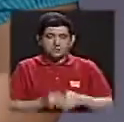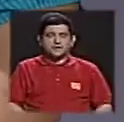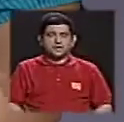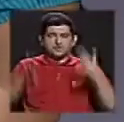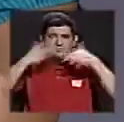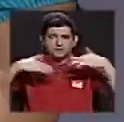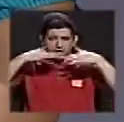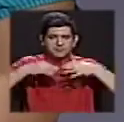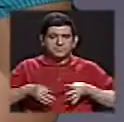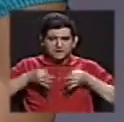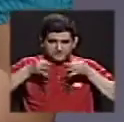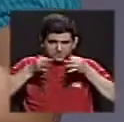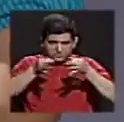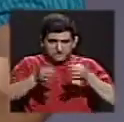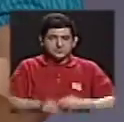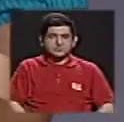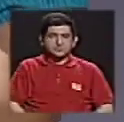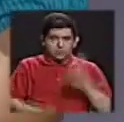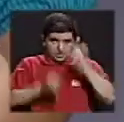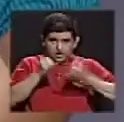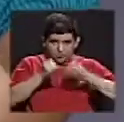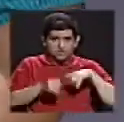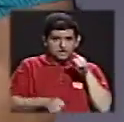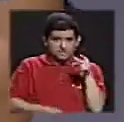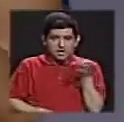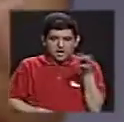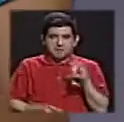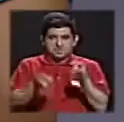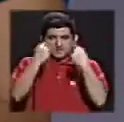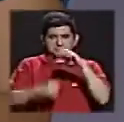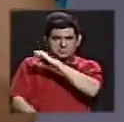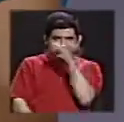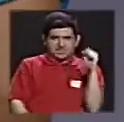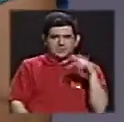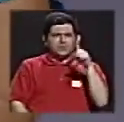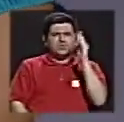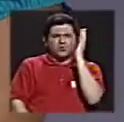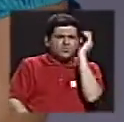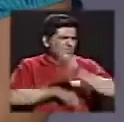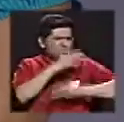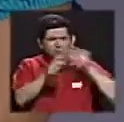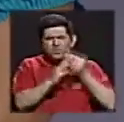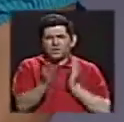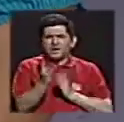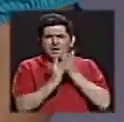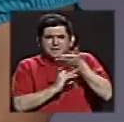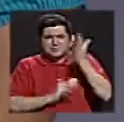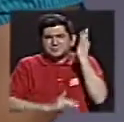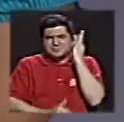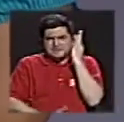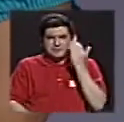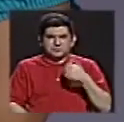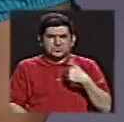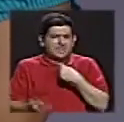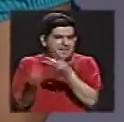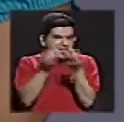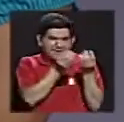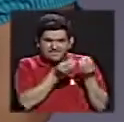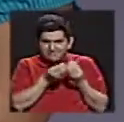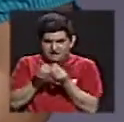de Sarapiquí. Una de las grandes limitaciones mundialmente es el acceso de las mujeres a la